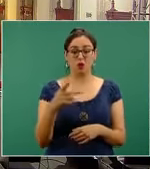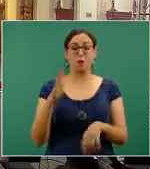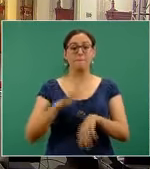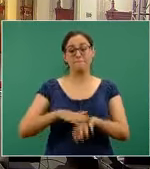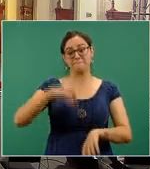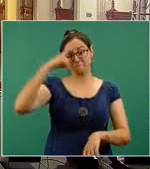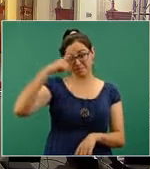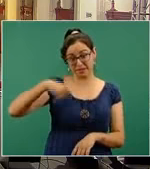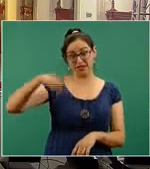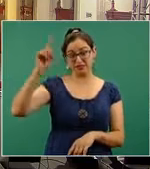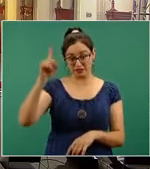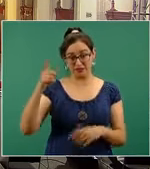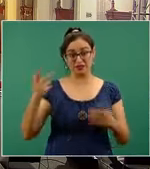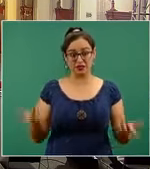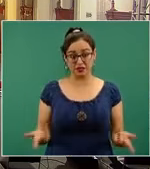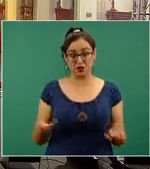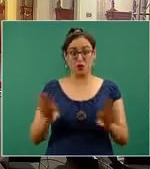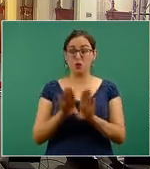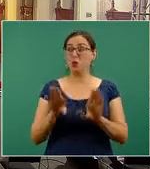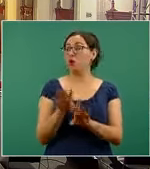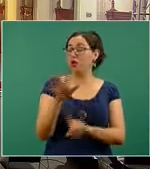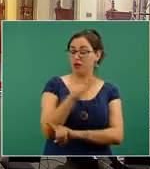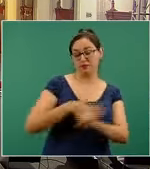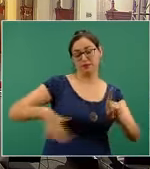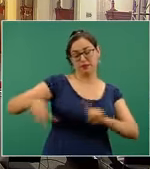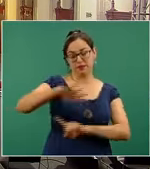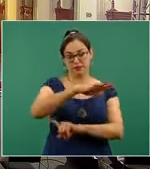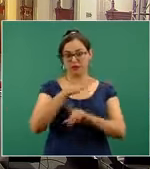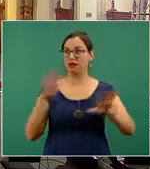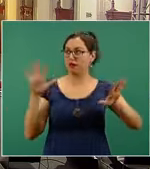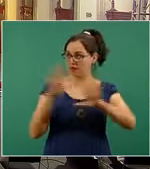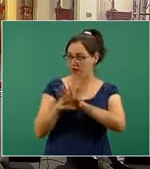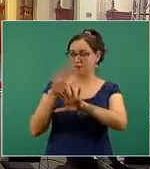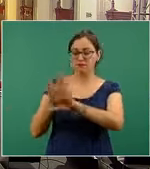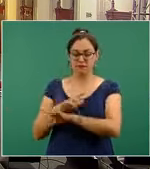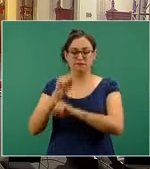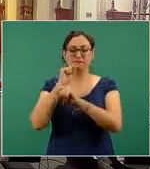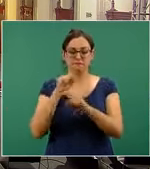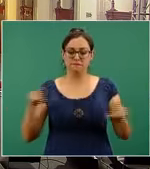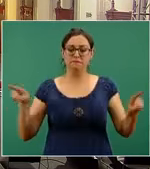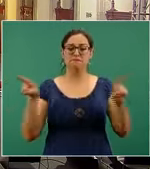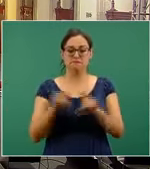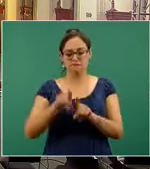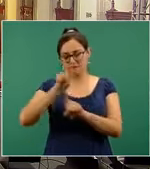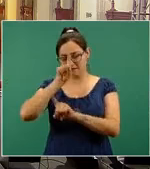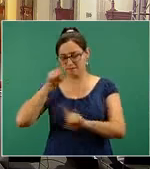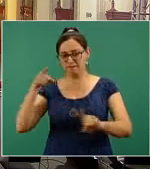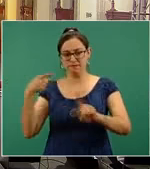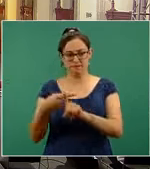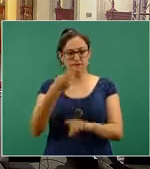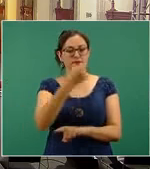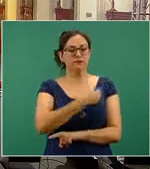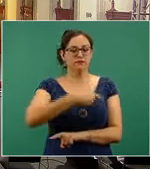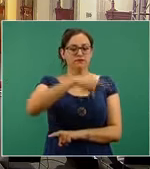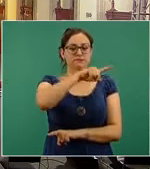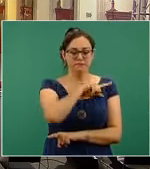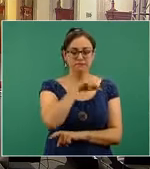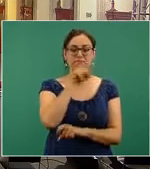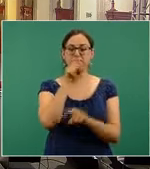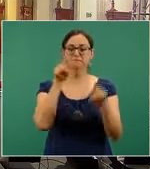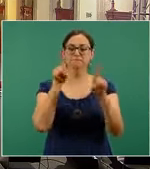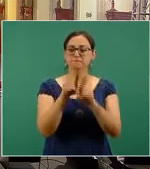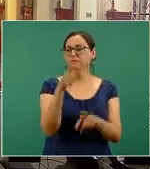fácil modificando y regulando el ambiente. Guías alimentarias que tengan un enfoque de salud, pero también de